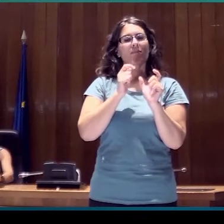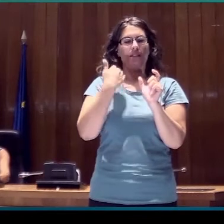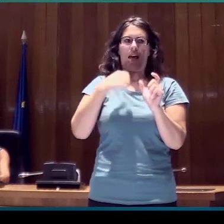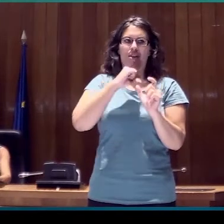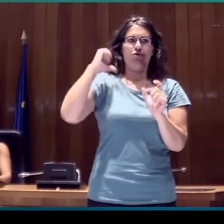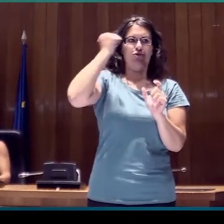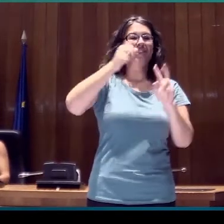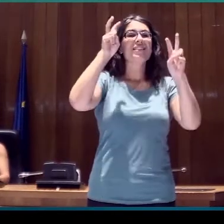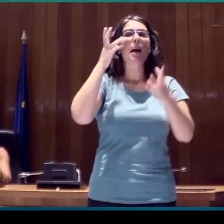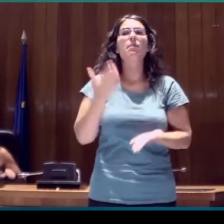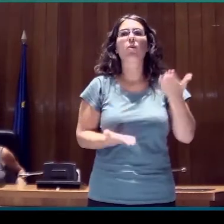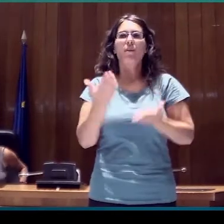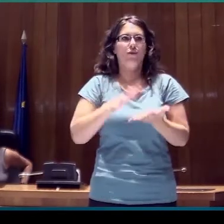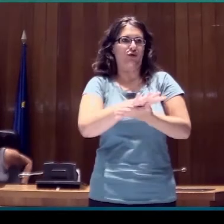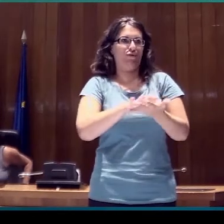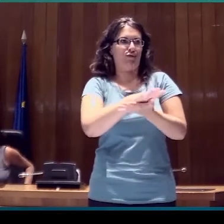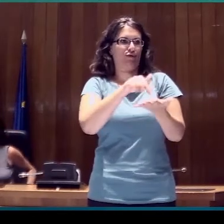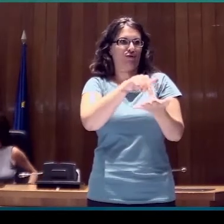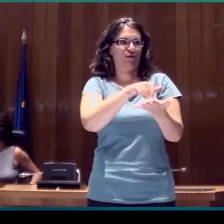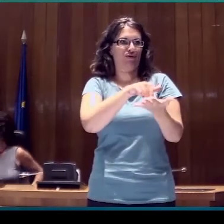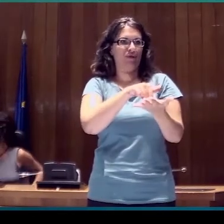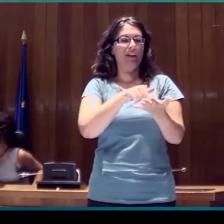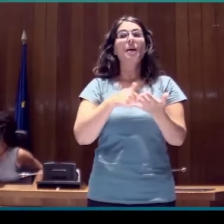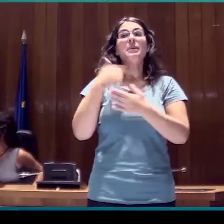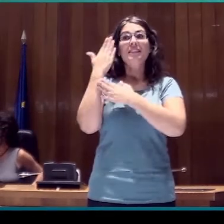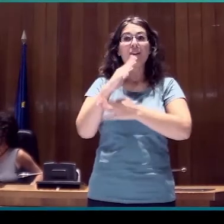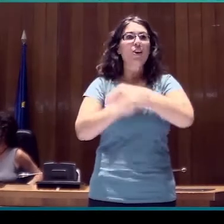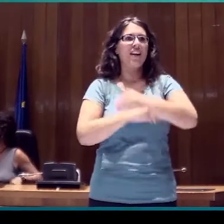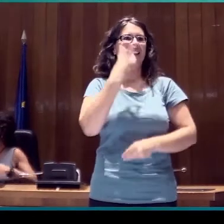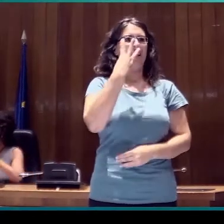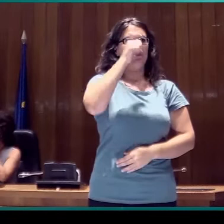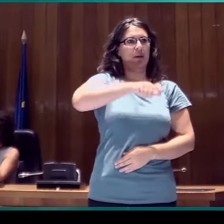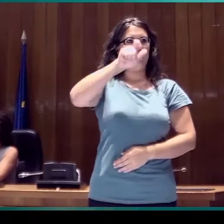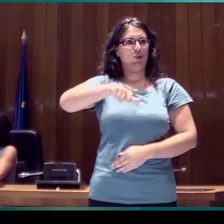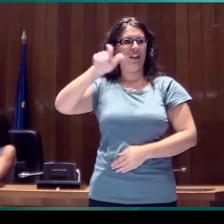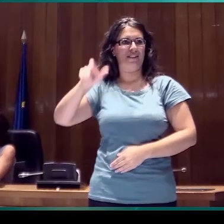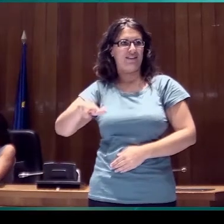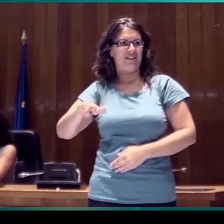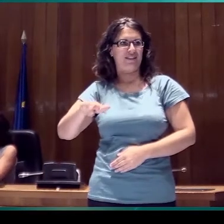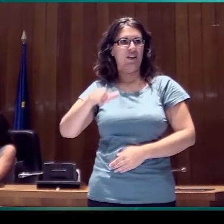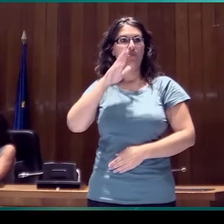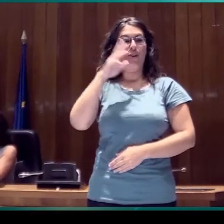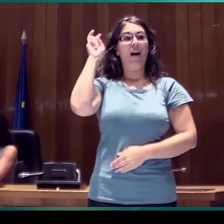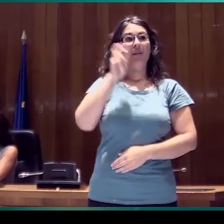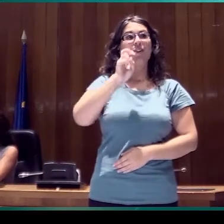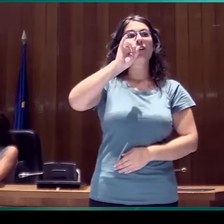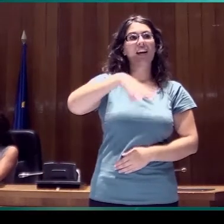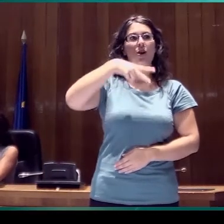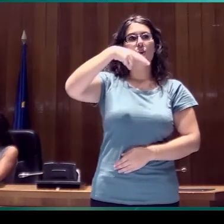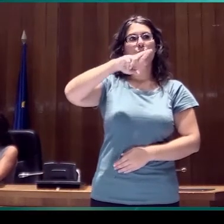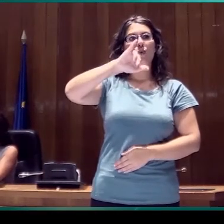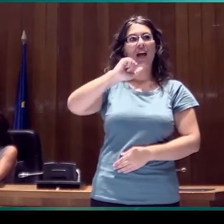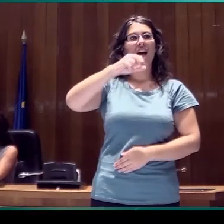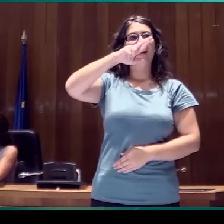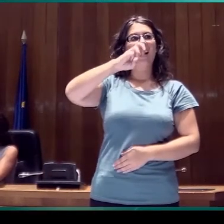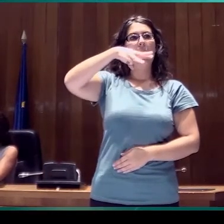lengua de signos. La presentación la vamos a hacer tres personas, porque se incorpora también Nuria Ramírez, que está a mi